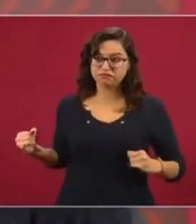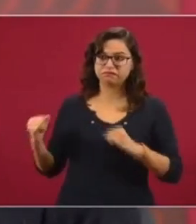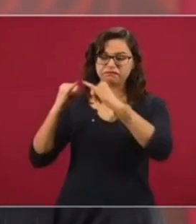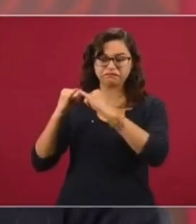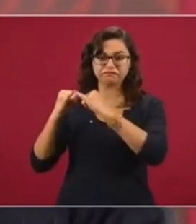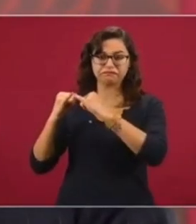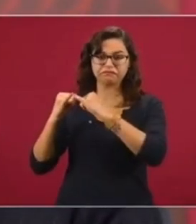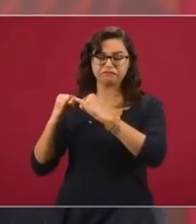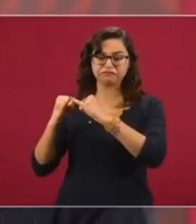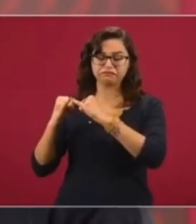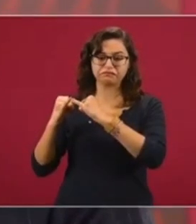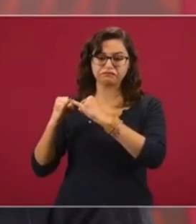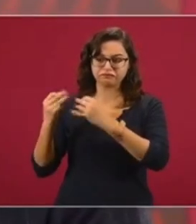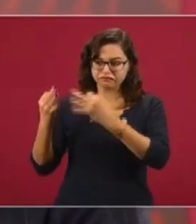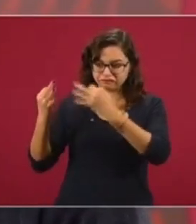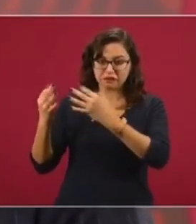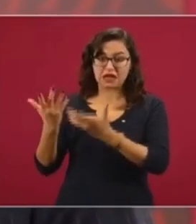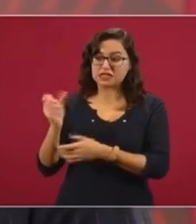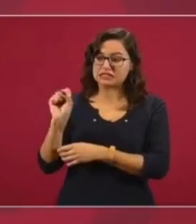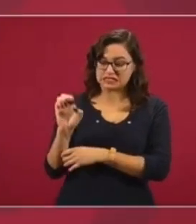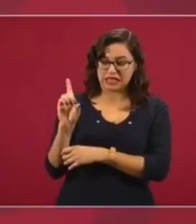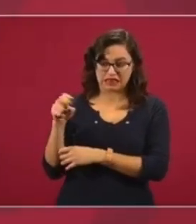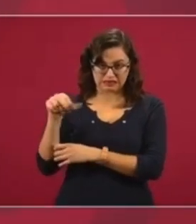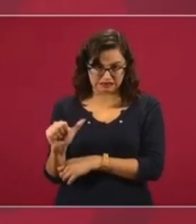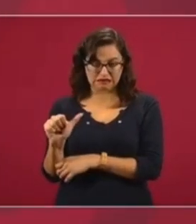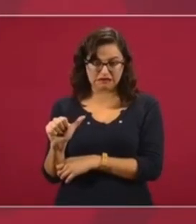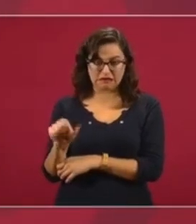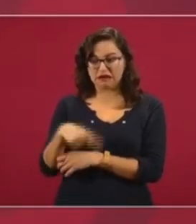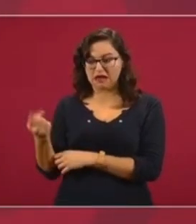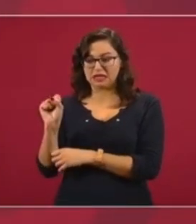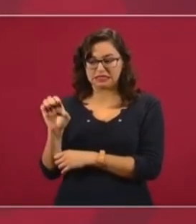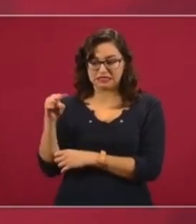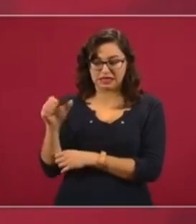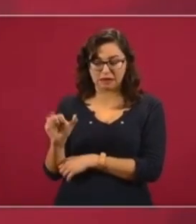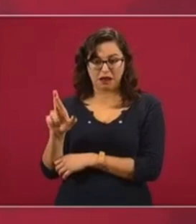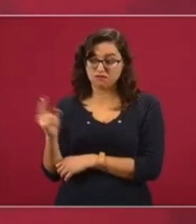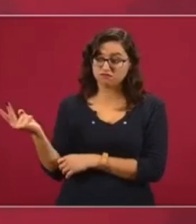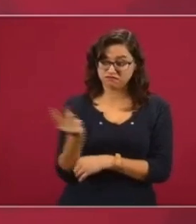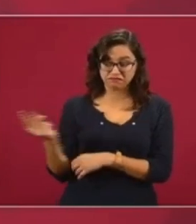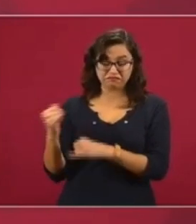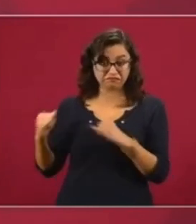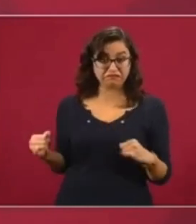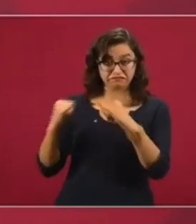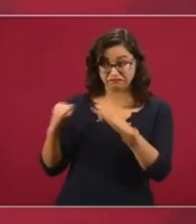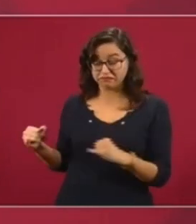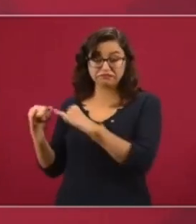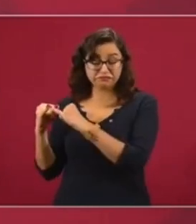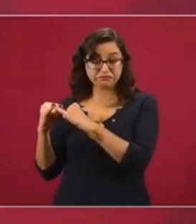instituciones, en este caso, la Secretaría de la Defensa y la Secretaría de Marina,